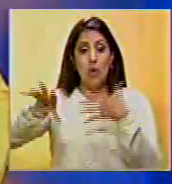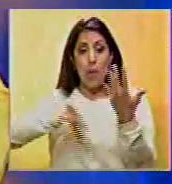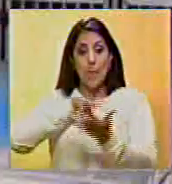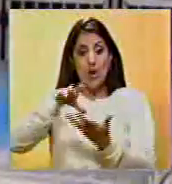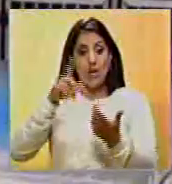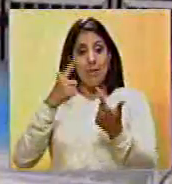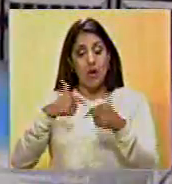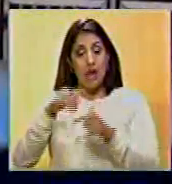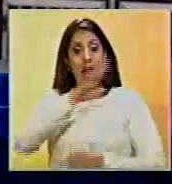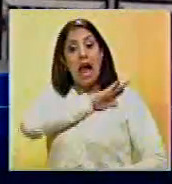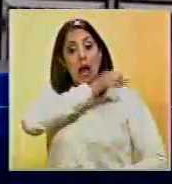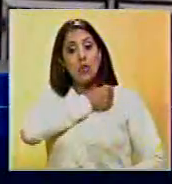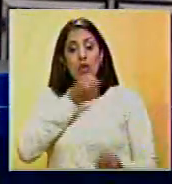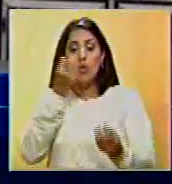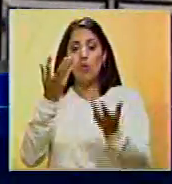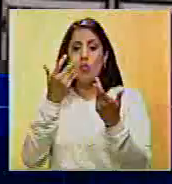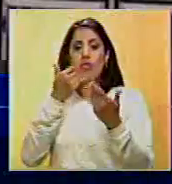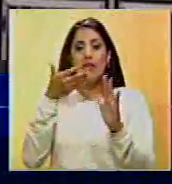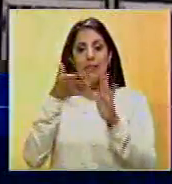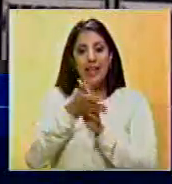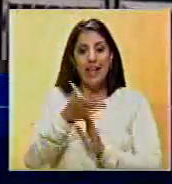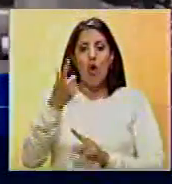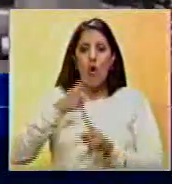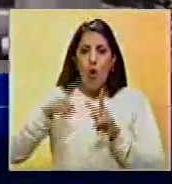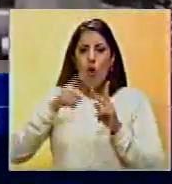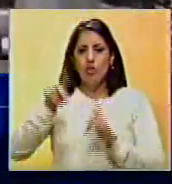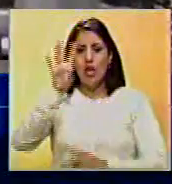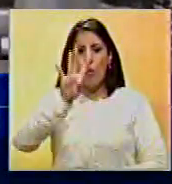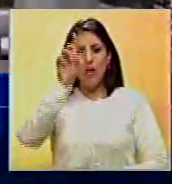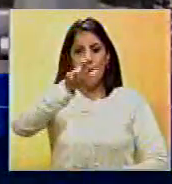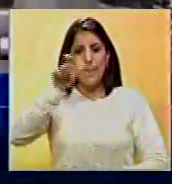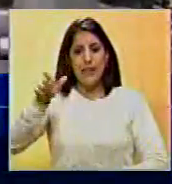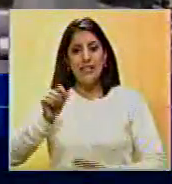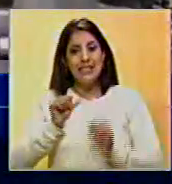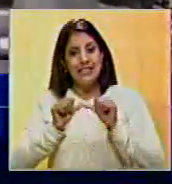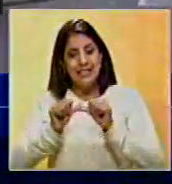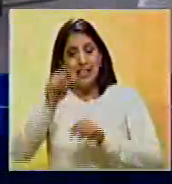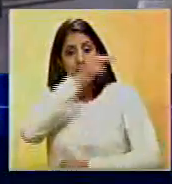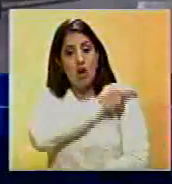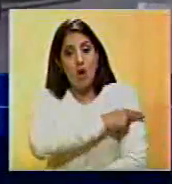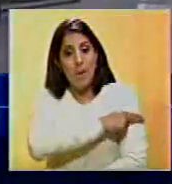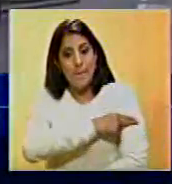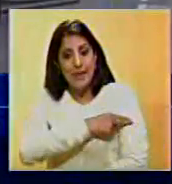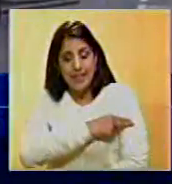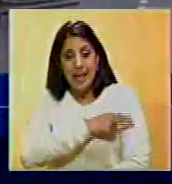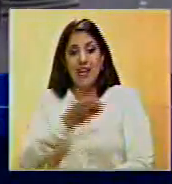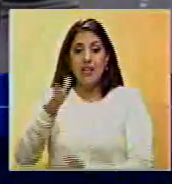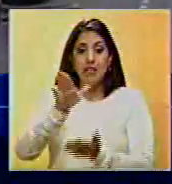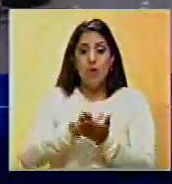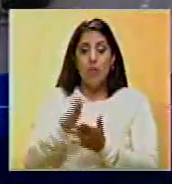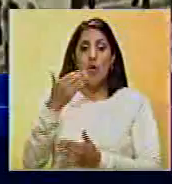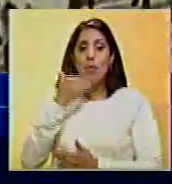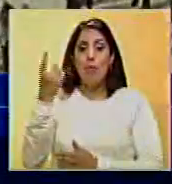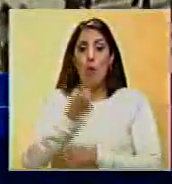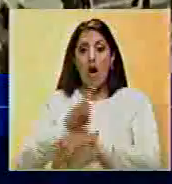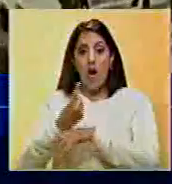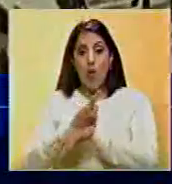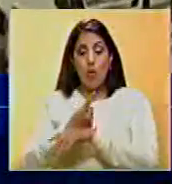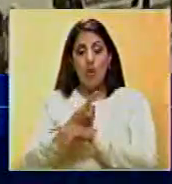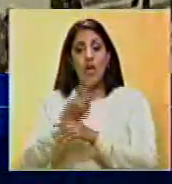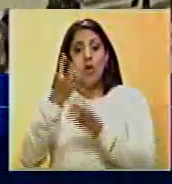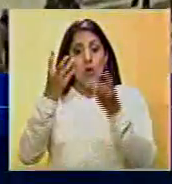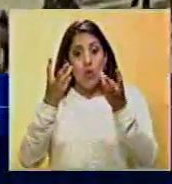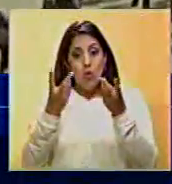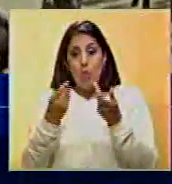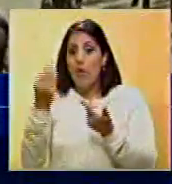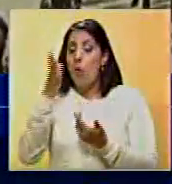belga. Las autoridades recibieron información de que otras 4 personas que permanecían hospitalizadas fallecieron hace pocas horas. El número